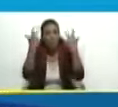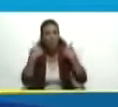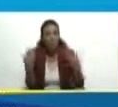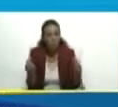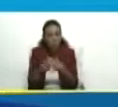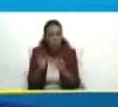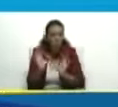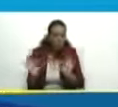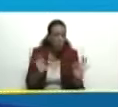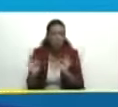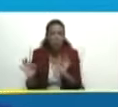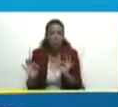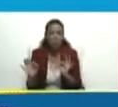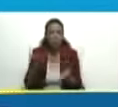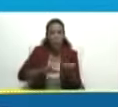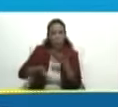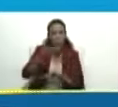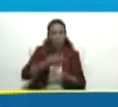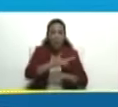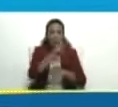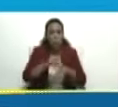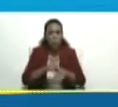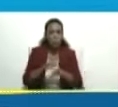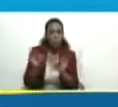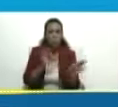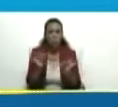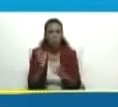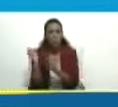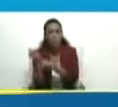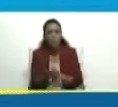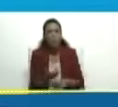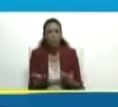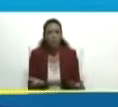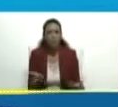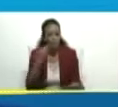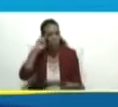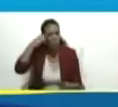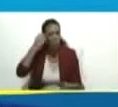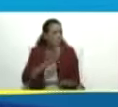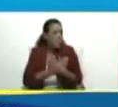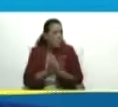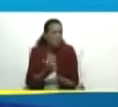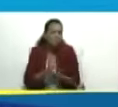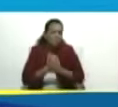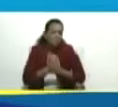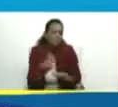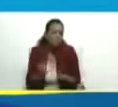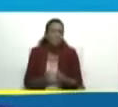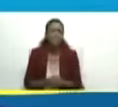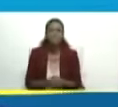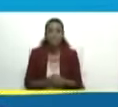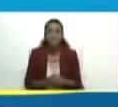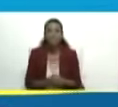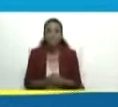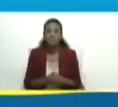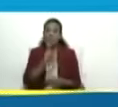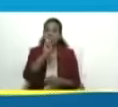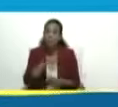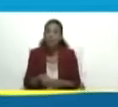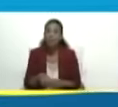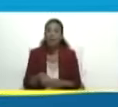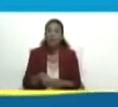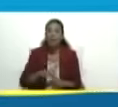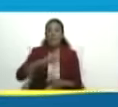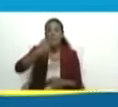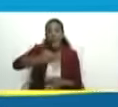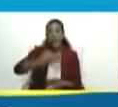juntos y tuvimos una selección nacional juntos, Osvaldo Guillén y yo. Lo recuerdo con mucho cariño. Y Henry